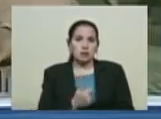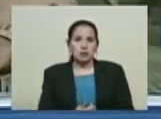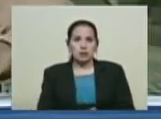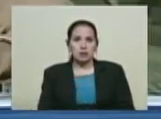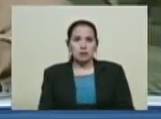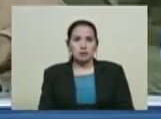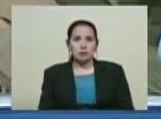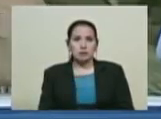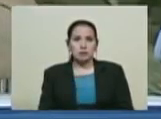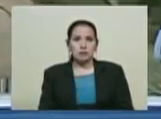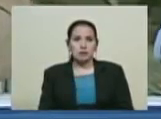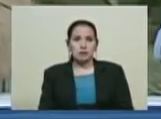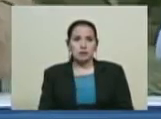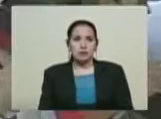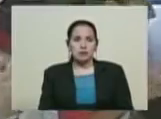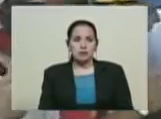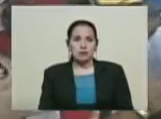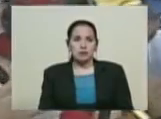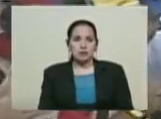pueblo.